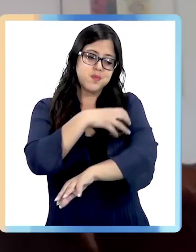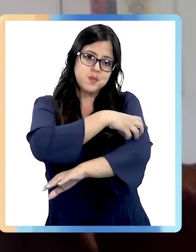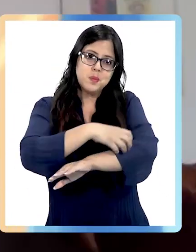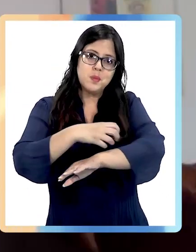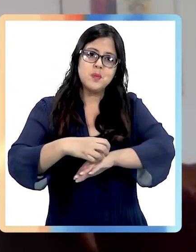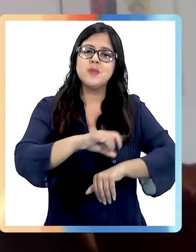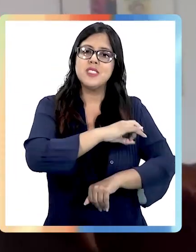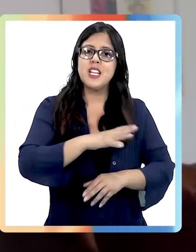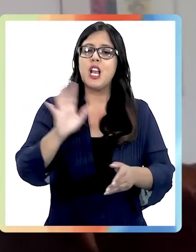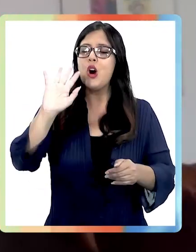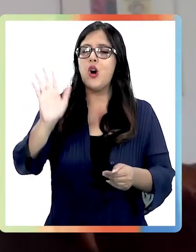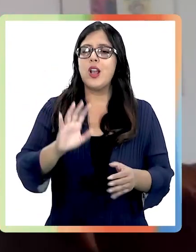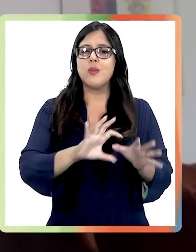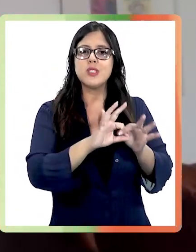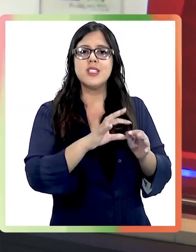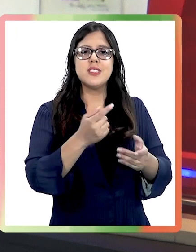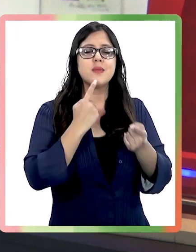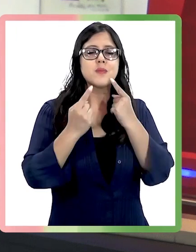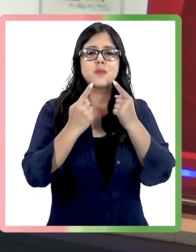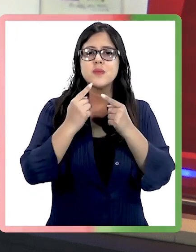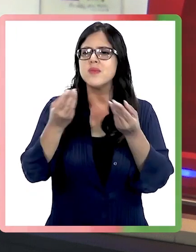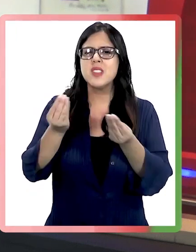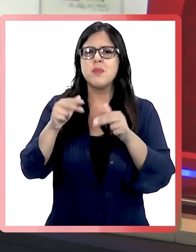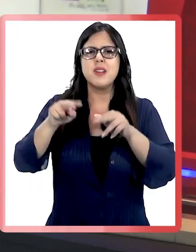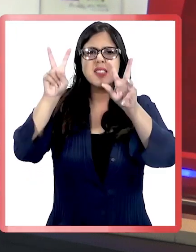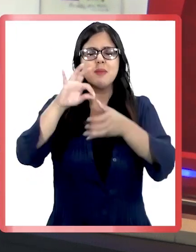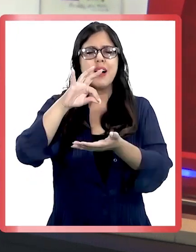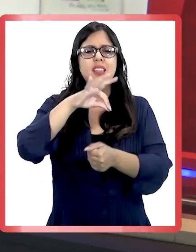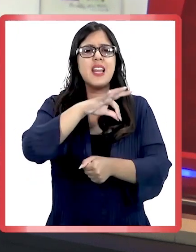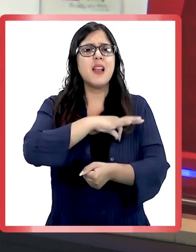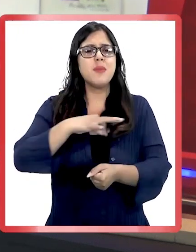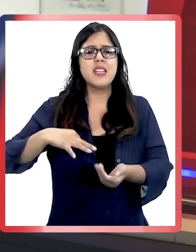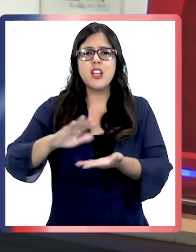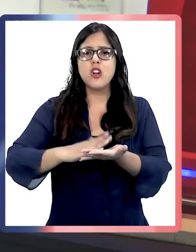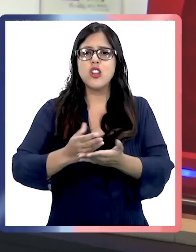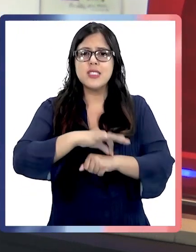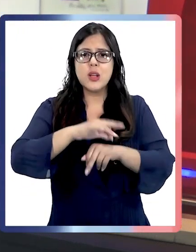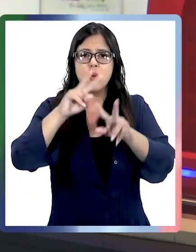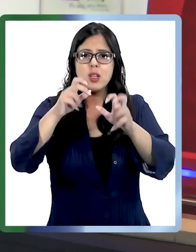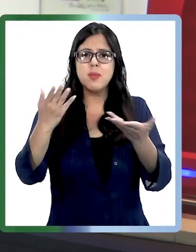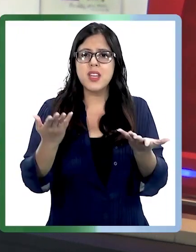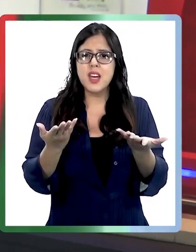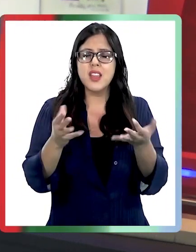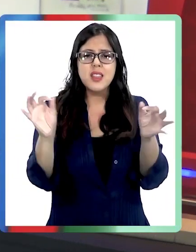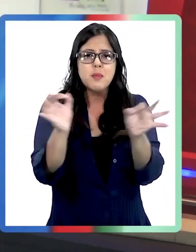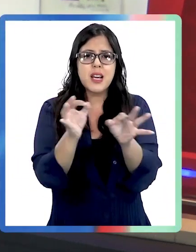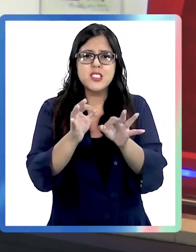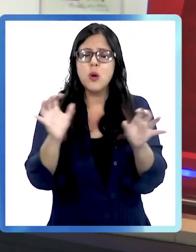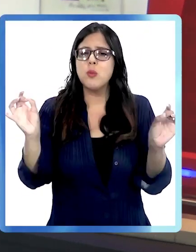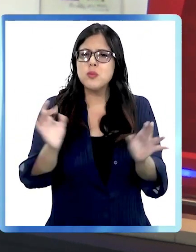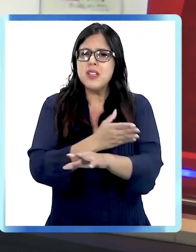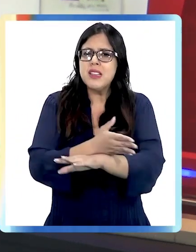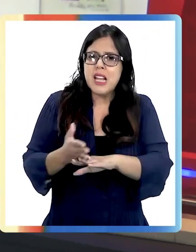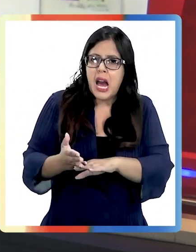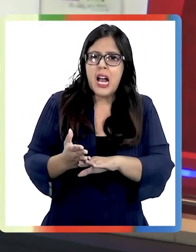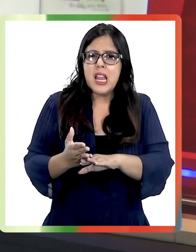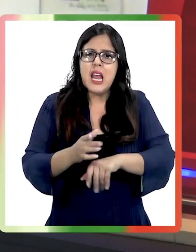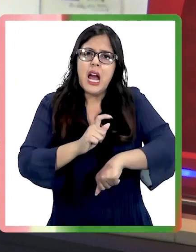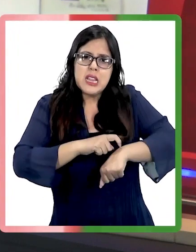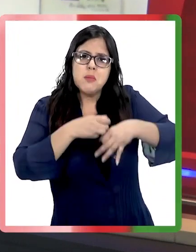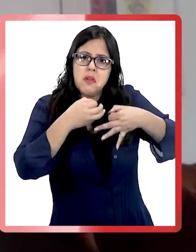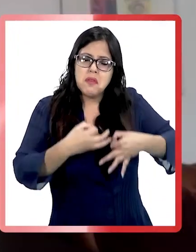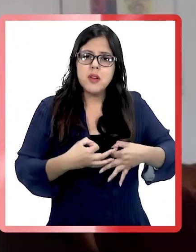Chile. Hola, muchas gracias por la entrevista. ¿Qué autocrítica asume el Ministerio de Salud con sus mensajes? ¿Están reaccionando tarde?